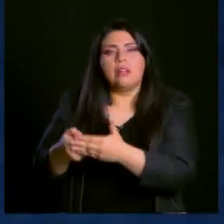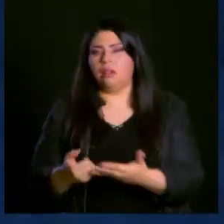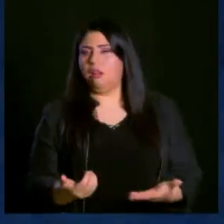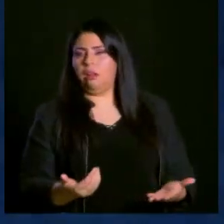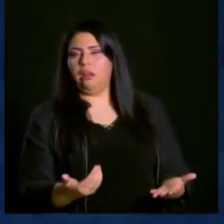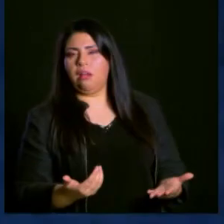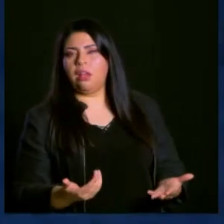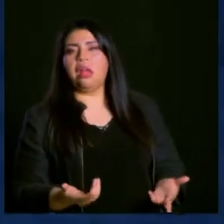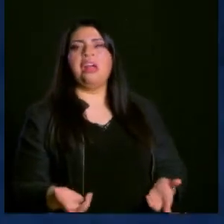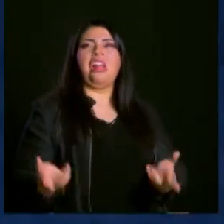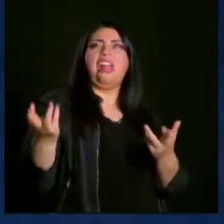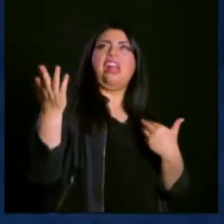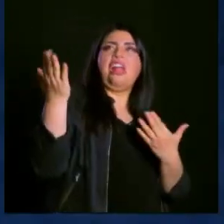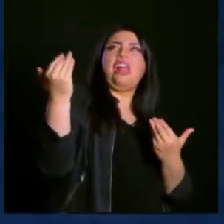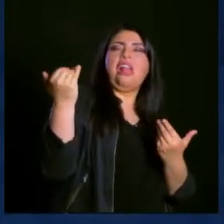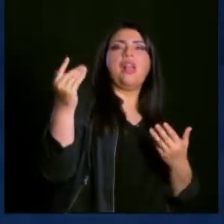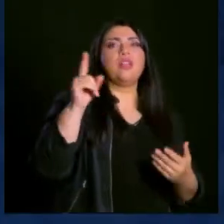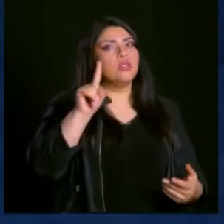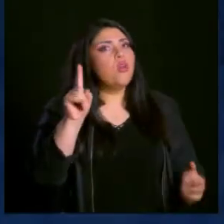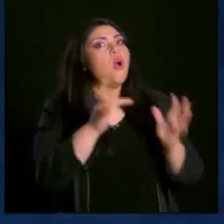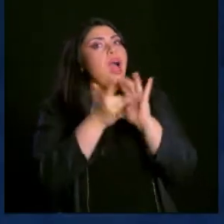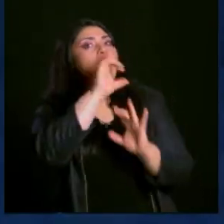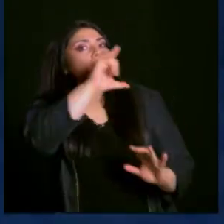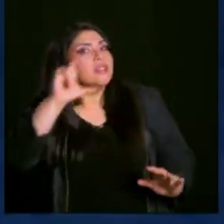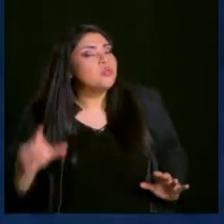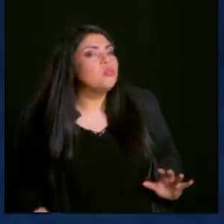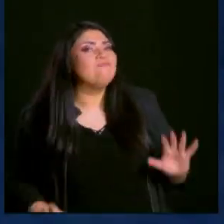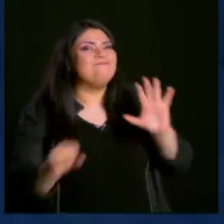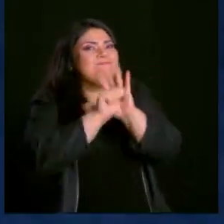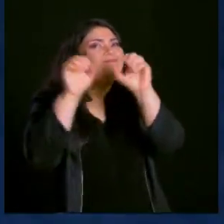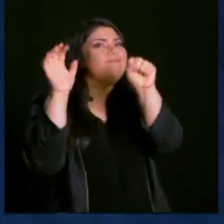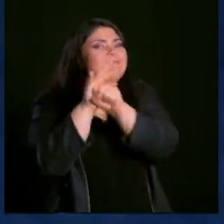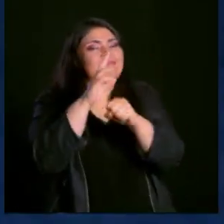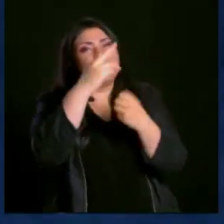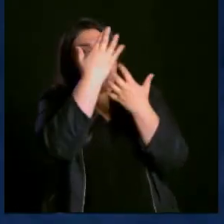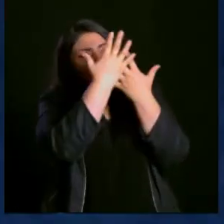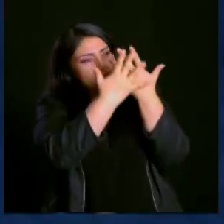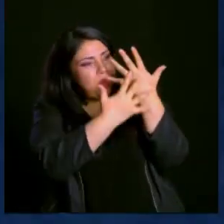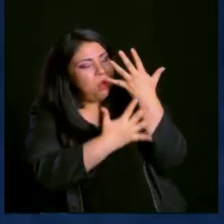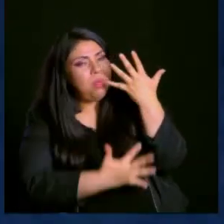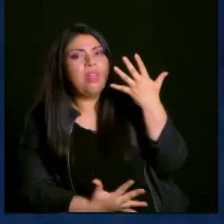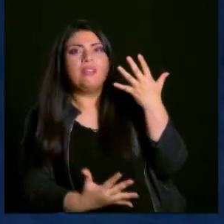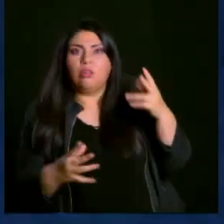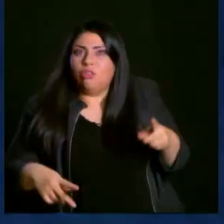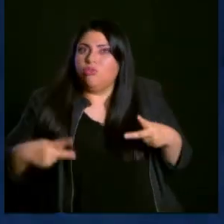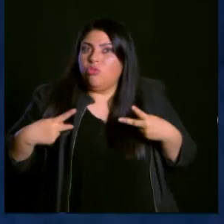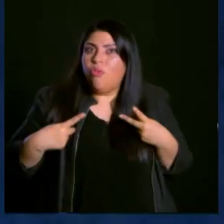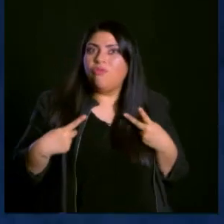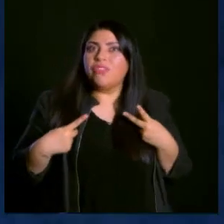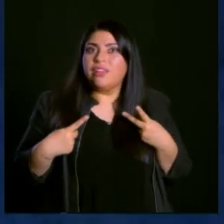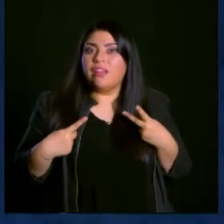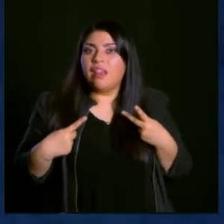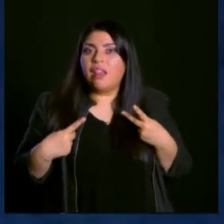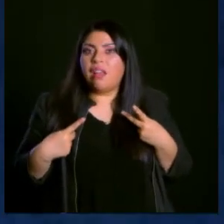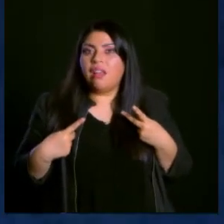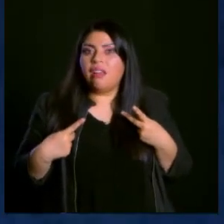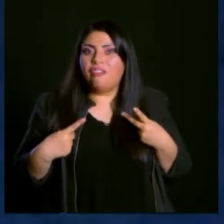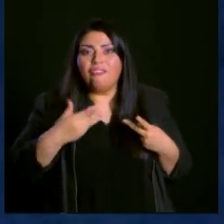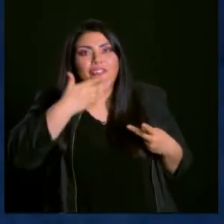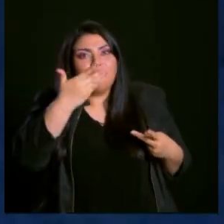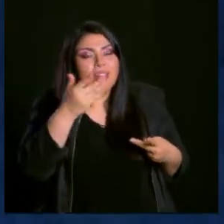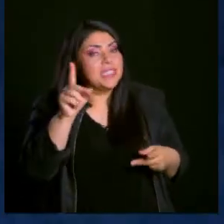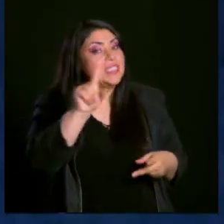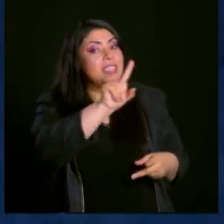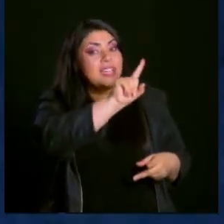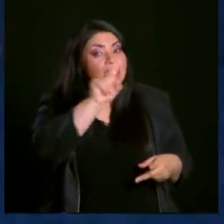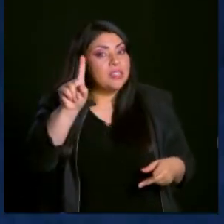le costó a Jesús su sangre le costó a Jesús su vida no es gratis no